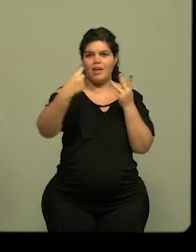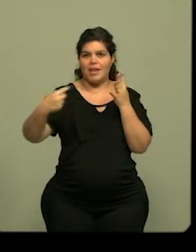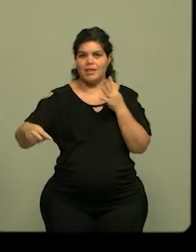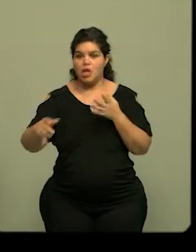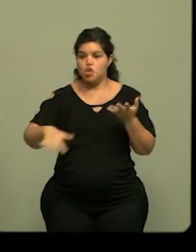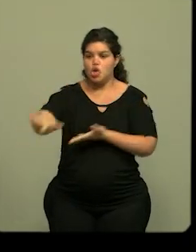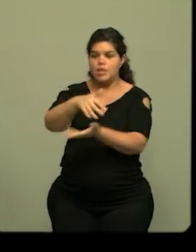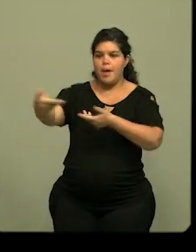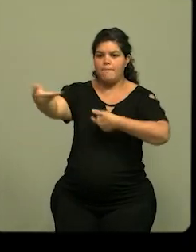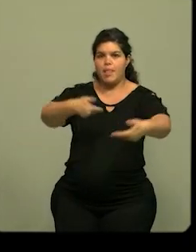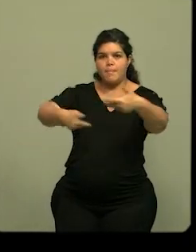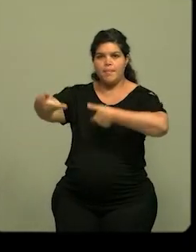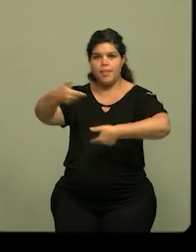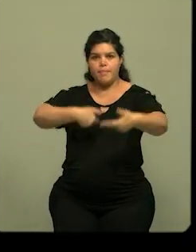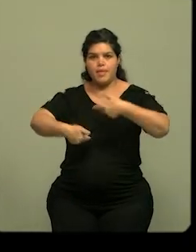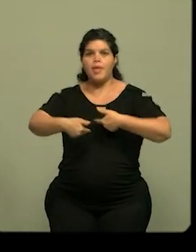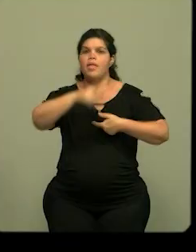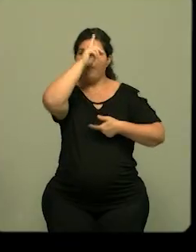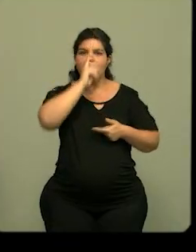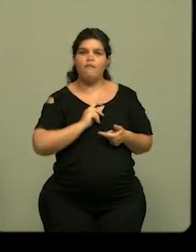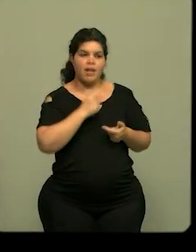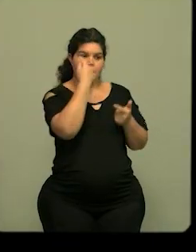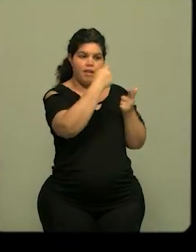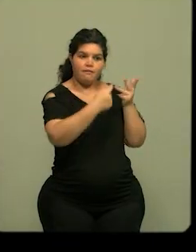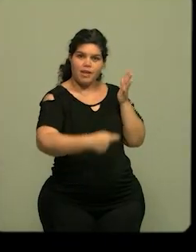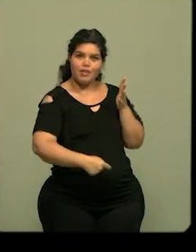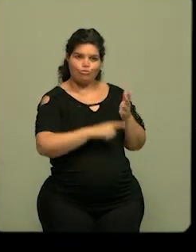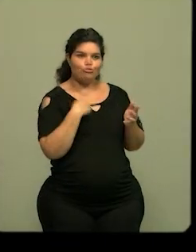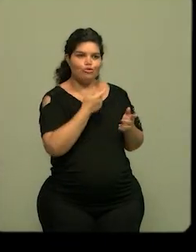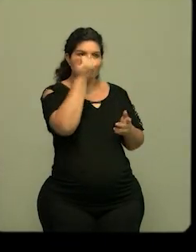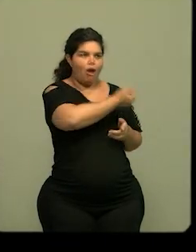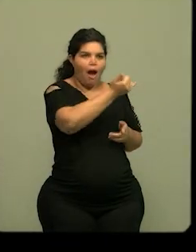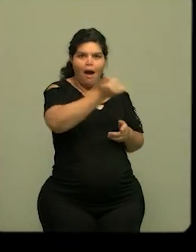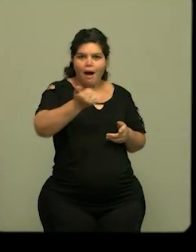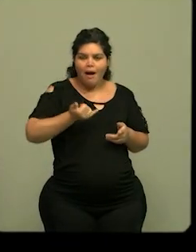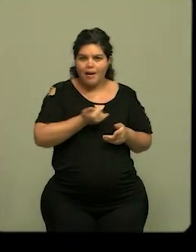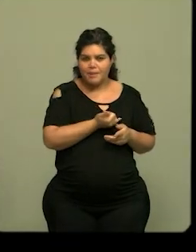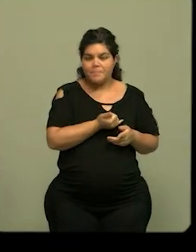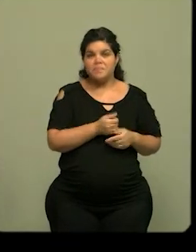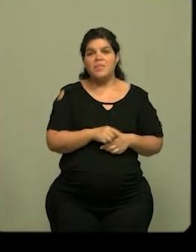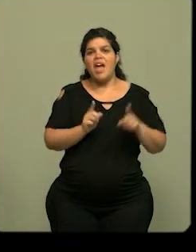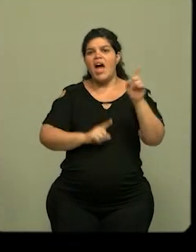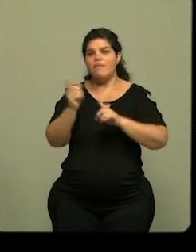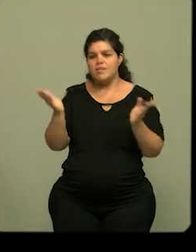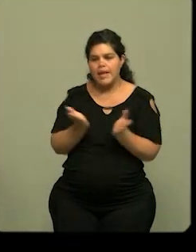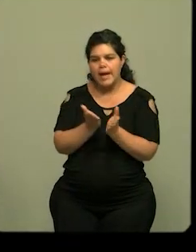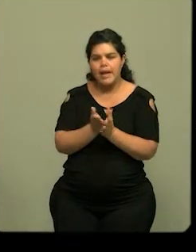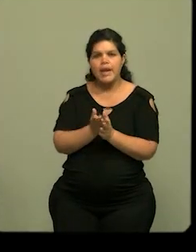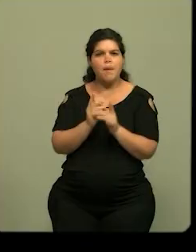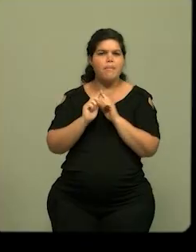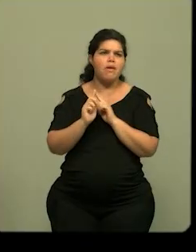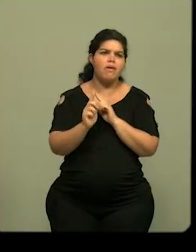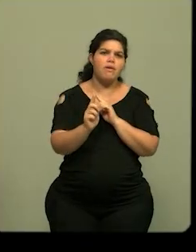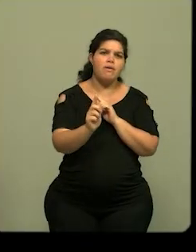generando. Y eso la verdad que es difícil encontrar cuando tenés carreras que siguen una misma línea. Y en este caso,